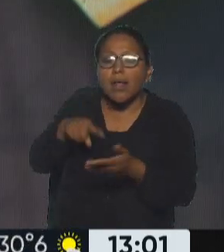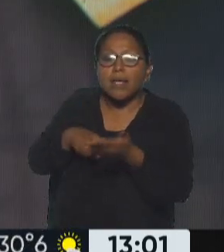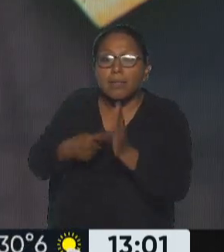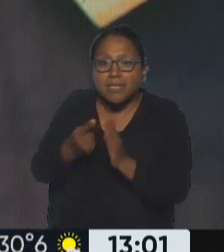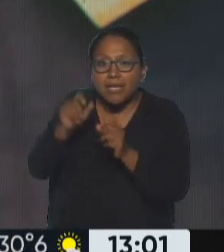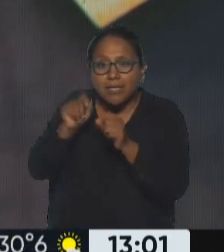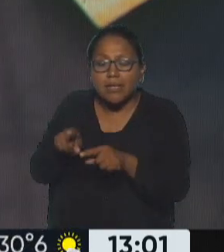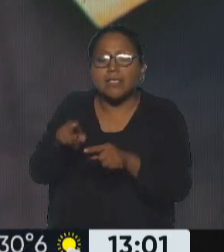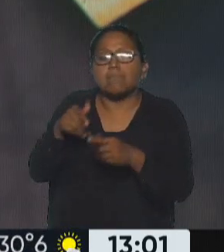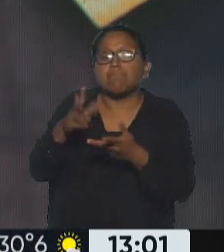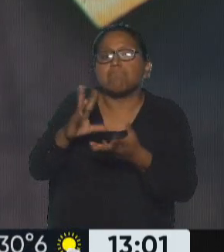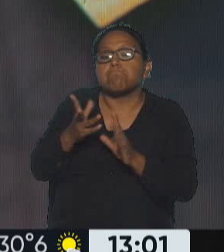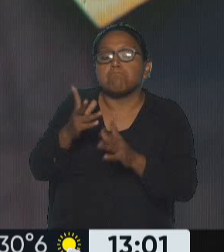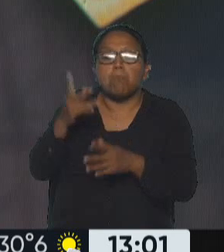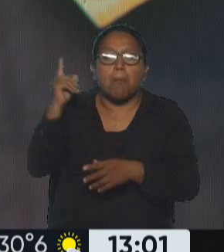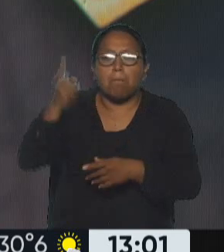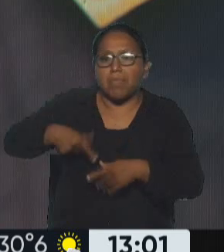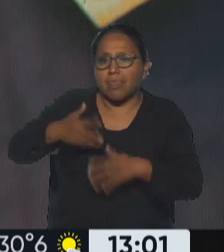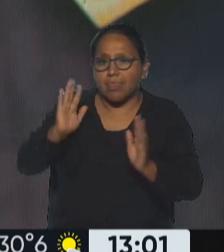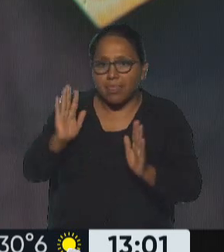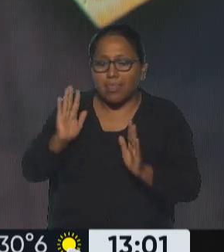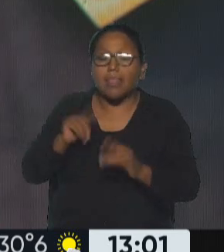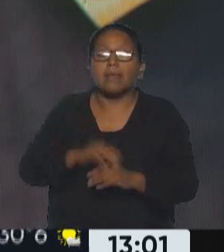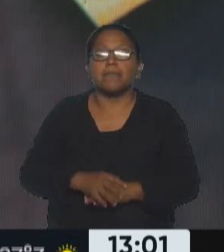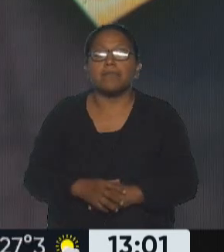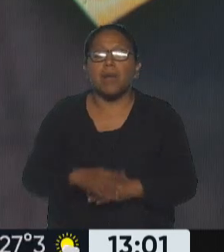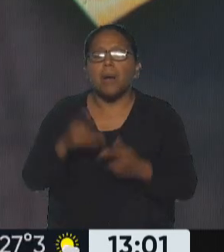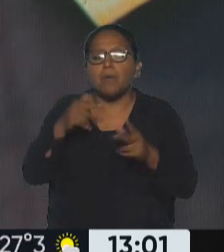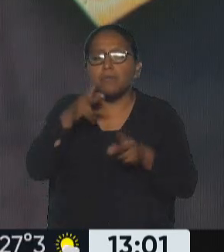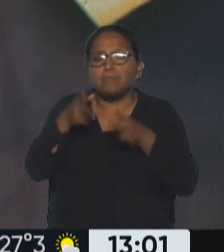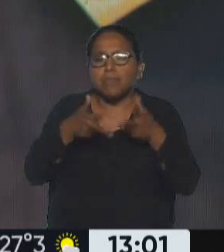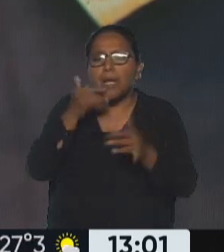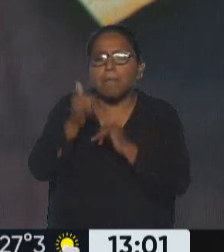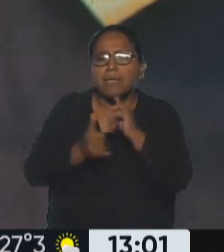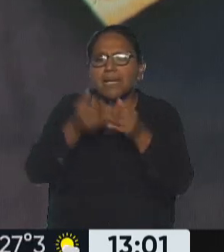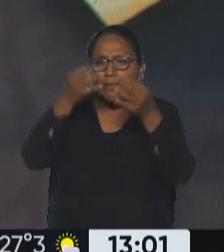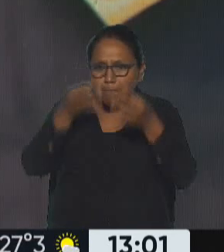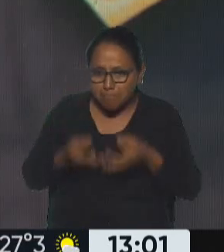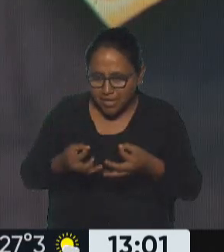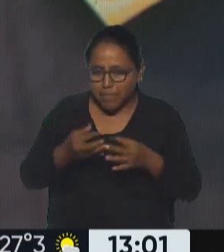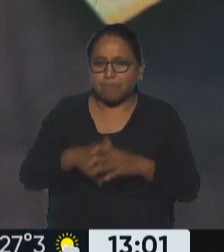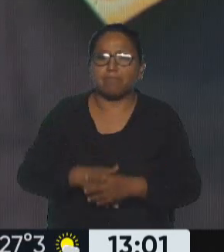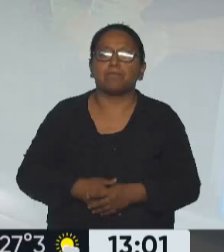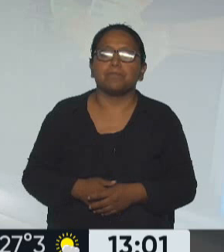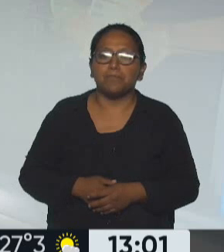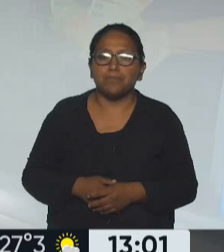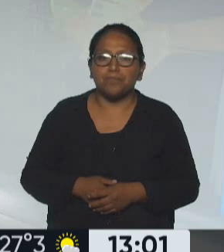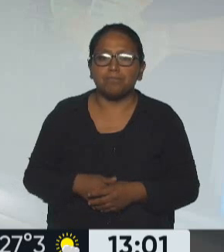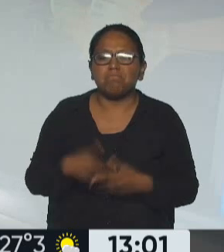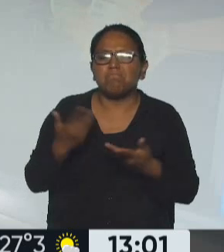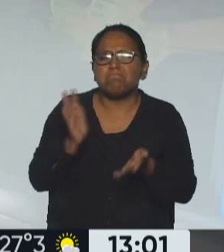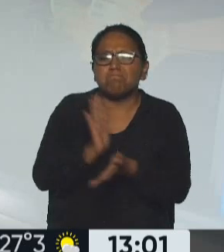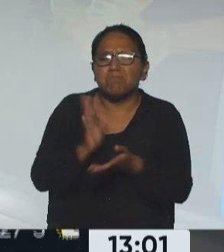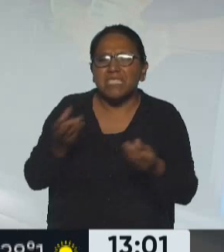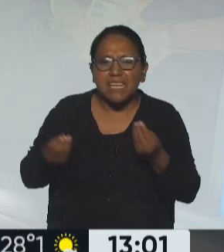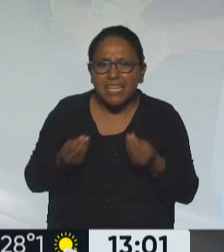ciudad de Buenos Aires de manera arbitraria Vamos a repasar de qué se trata esto para poder explicarlo más fácilmente Qué es la